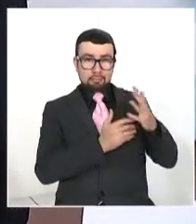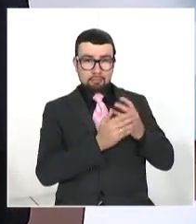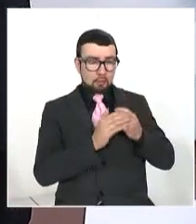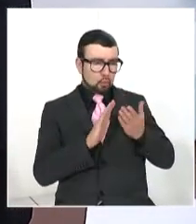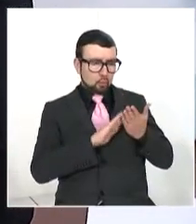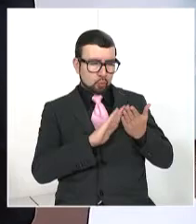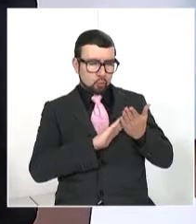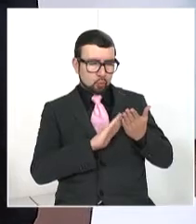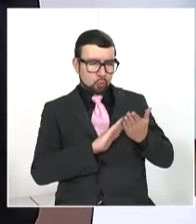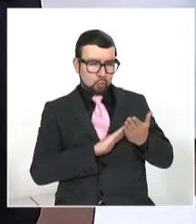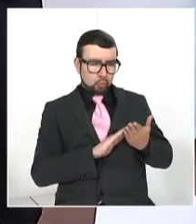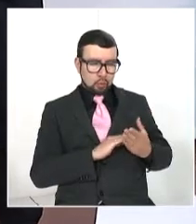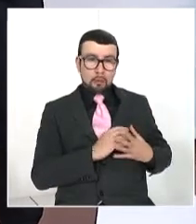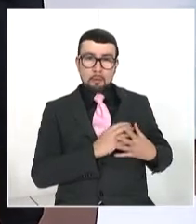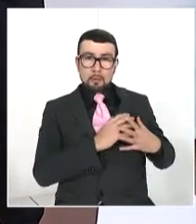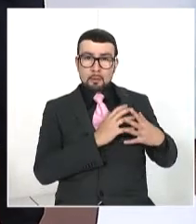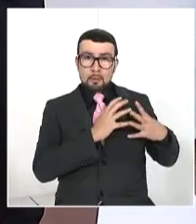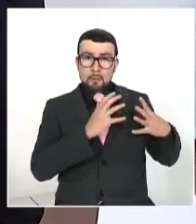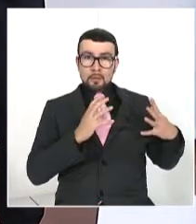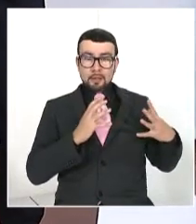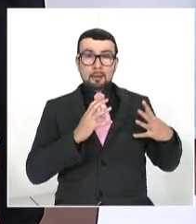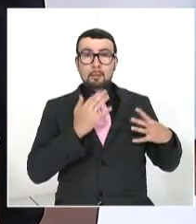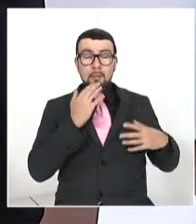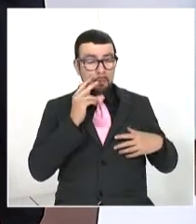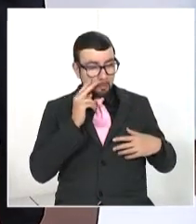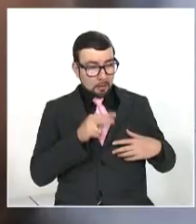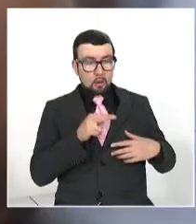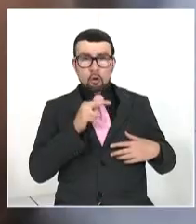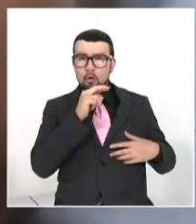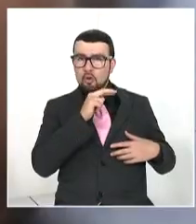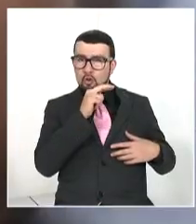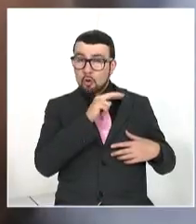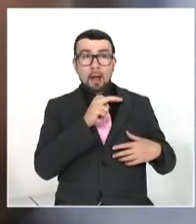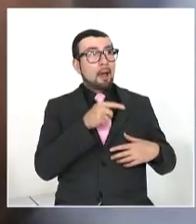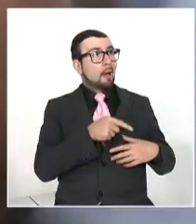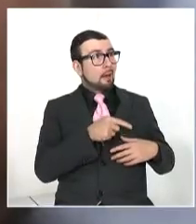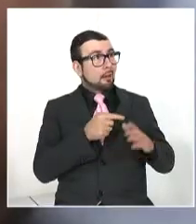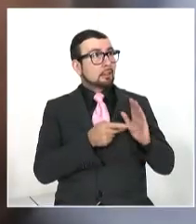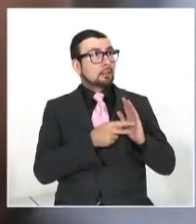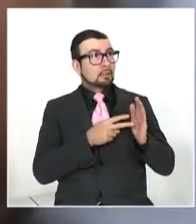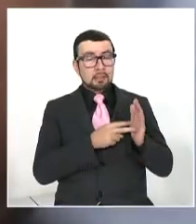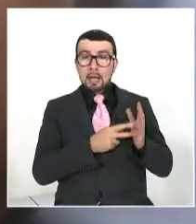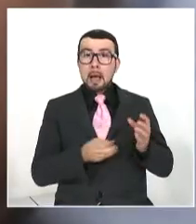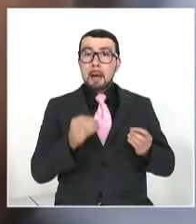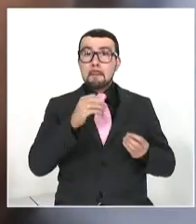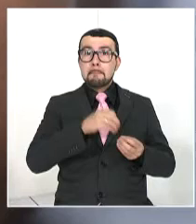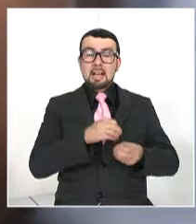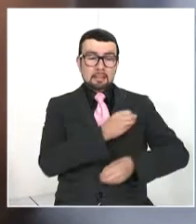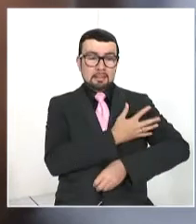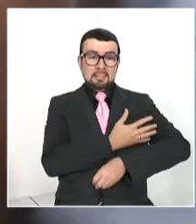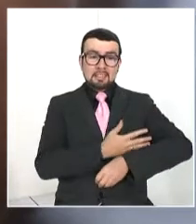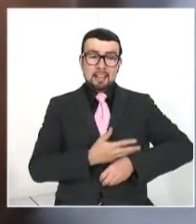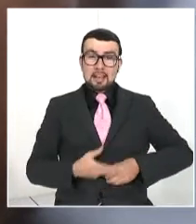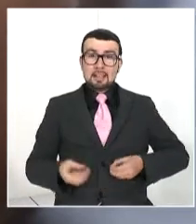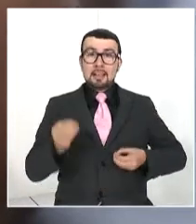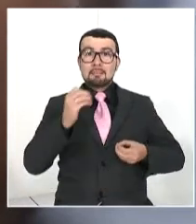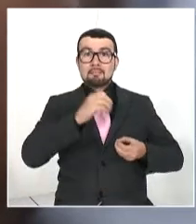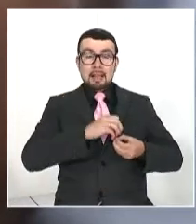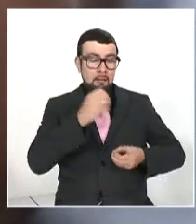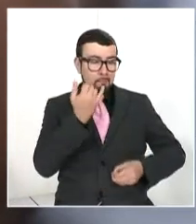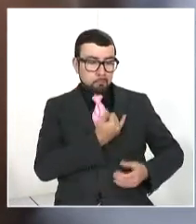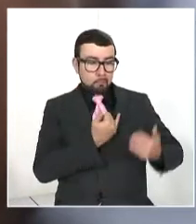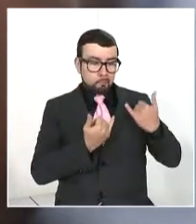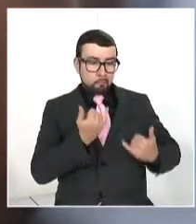y aumentar, si nos damos cuenta se pone rojito, aumenta digamos que la cantidad de sangre que llega a los puntos